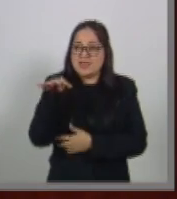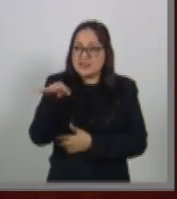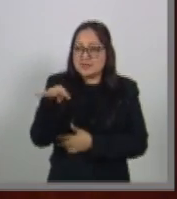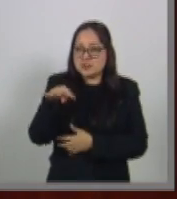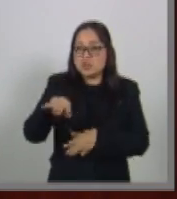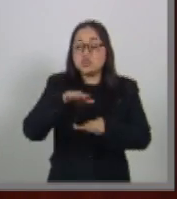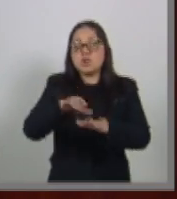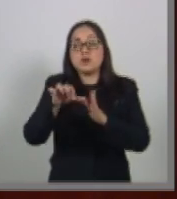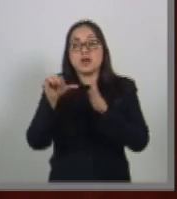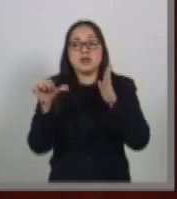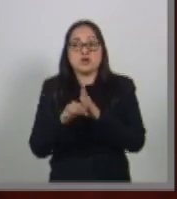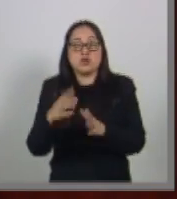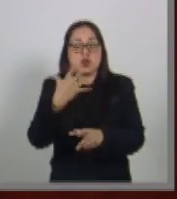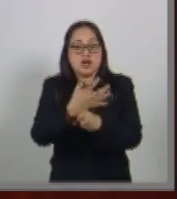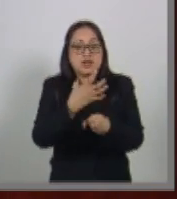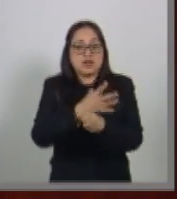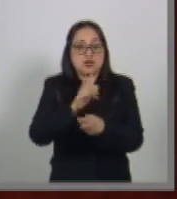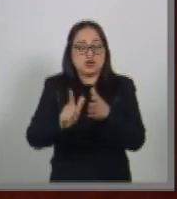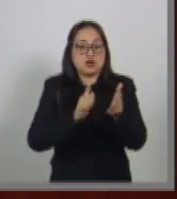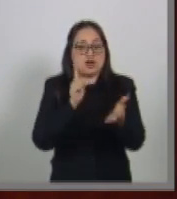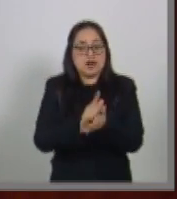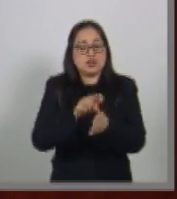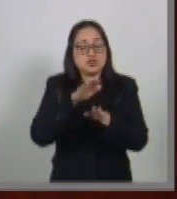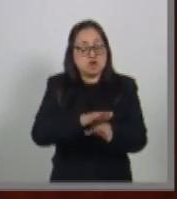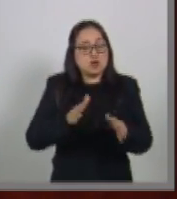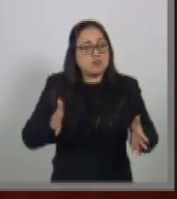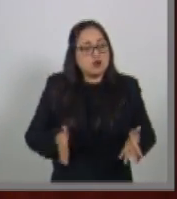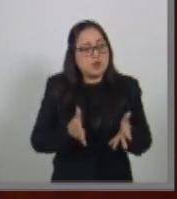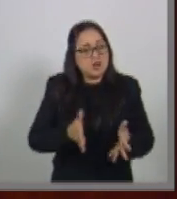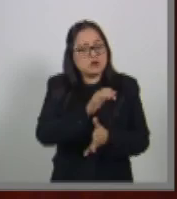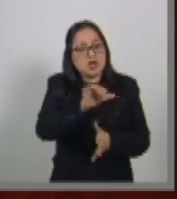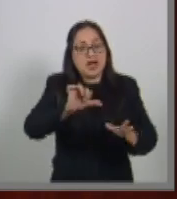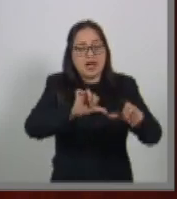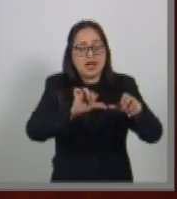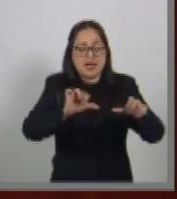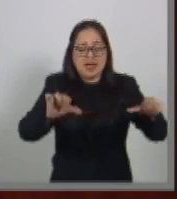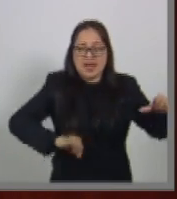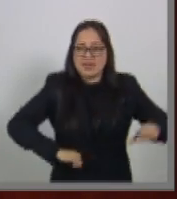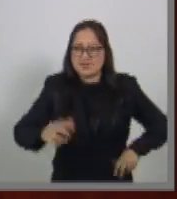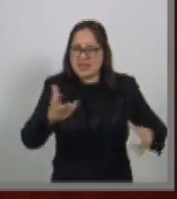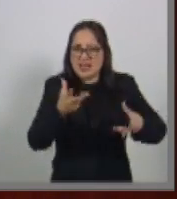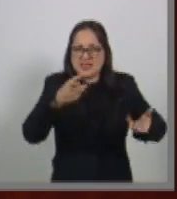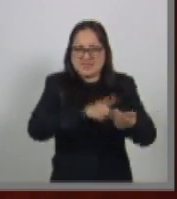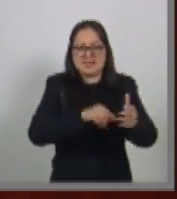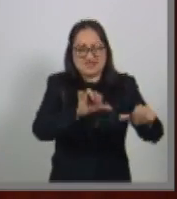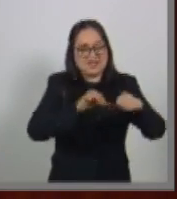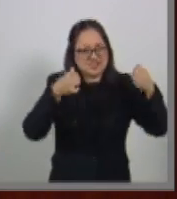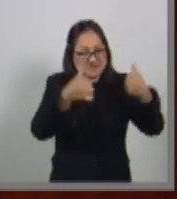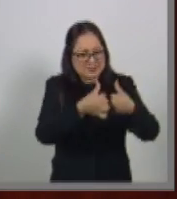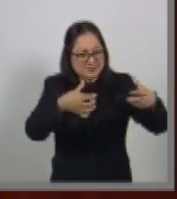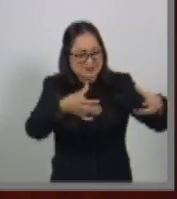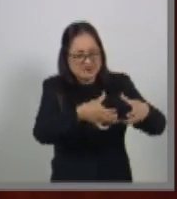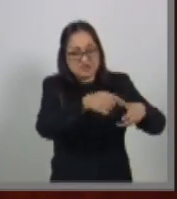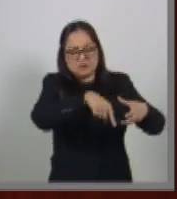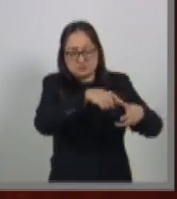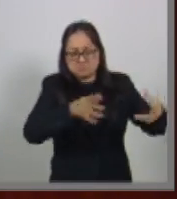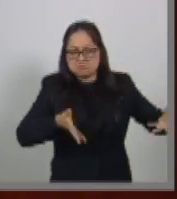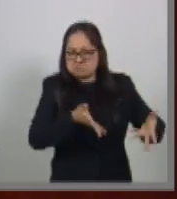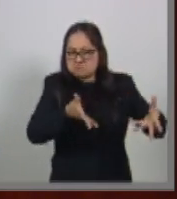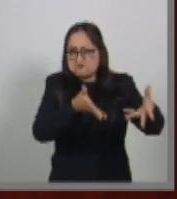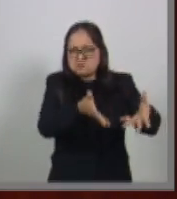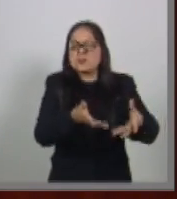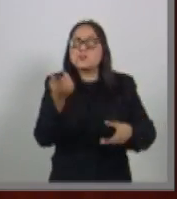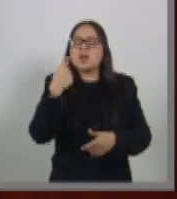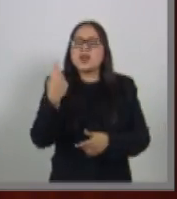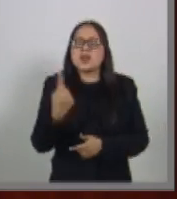del artículo 5º de la Ley Federal de Fomento a las actividades realizadas por organizaciones de la sociedad civil, a